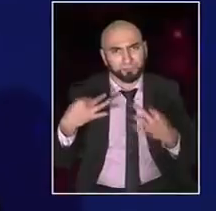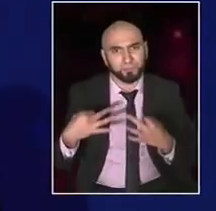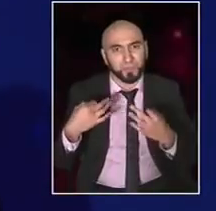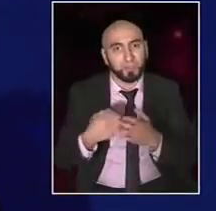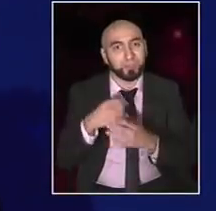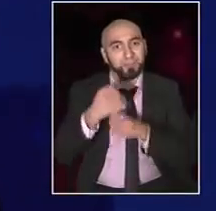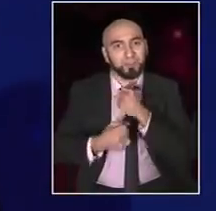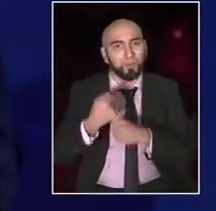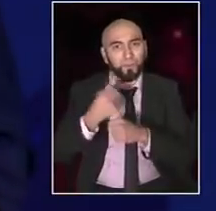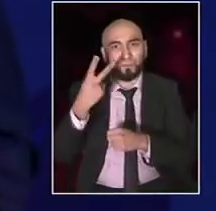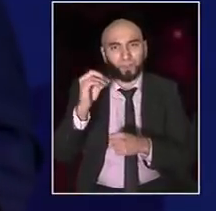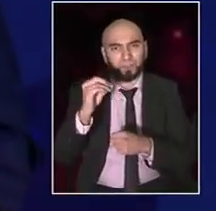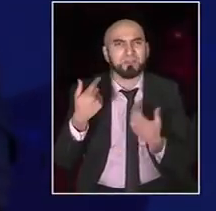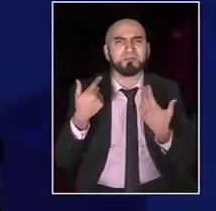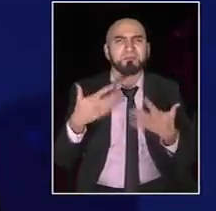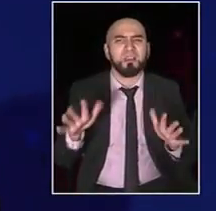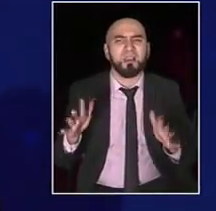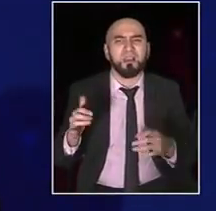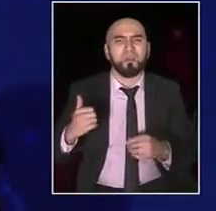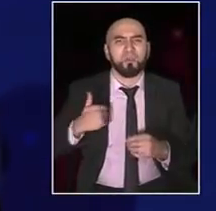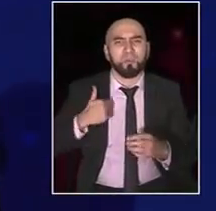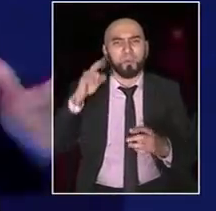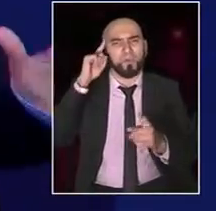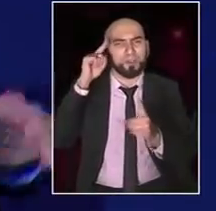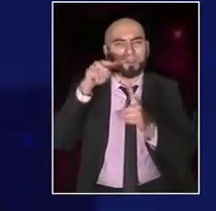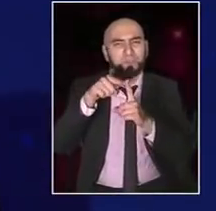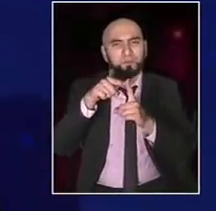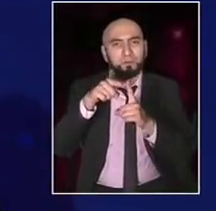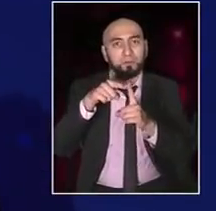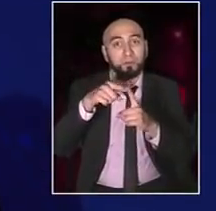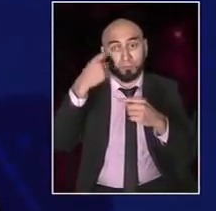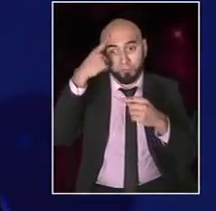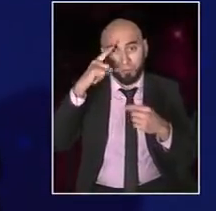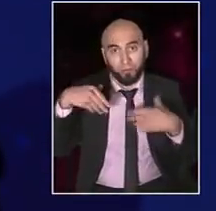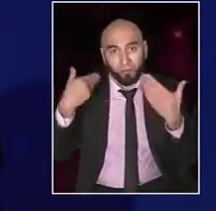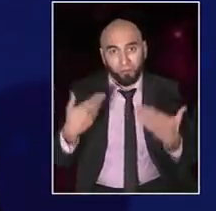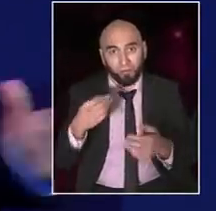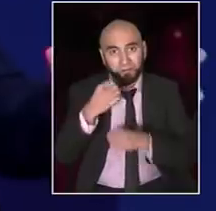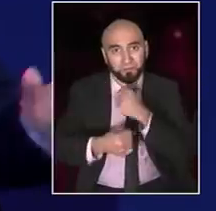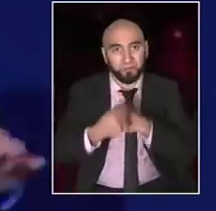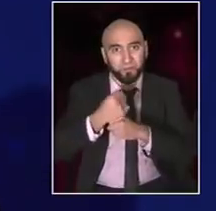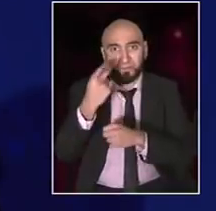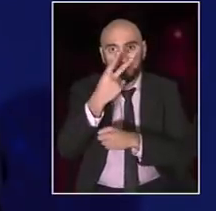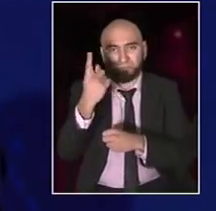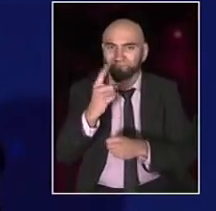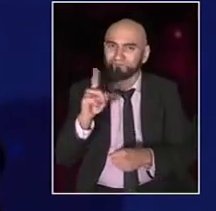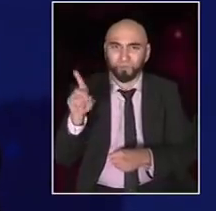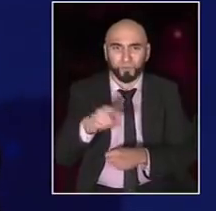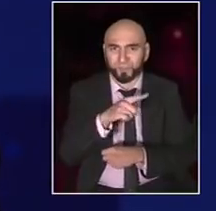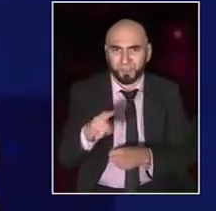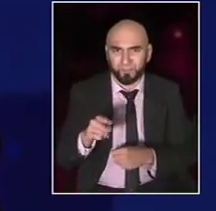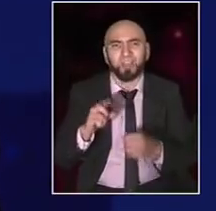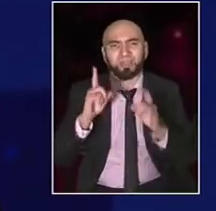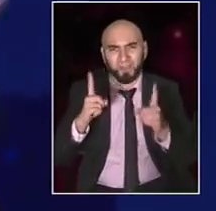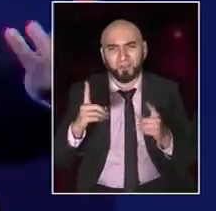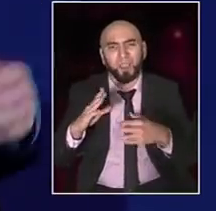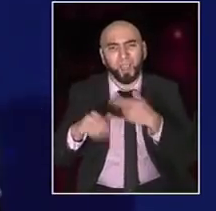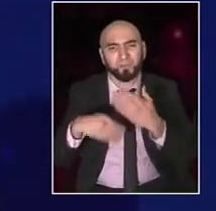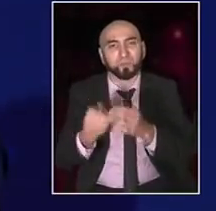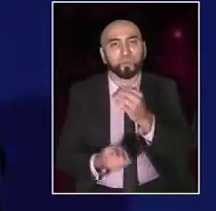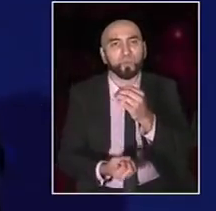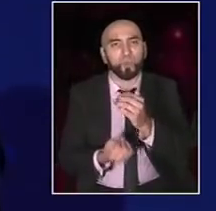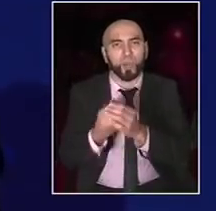cumplió un objetivo, pero ese pensamiento del siglo XX no sirve para el siglo XXI y tenemos que generar pensamiento nuevo. Y el